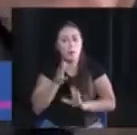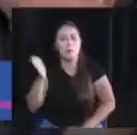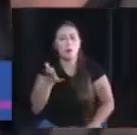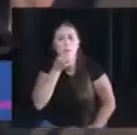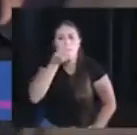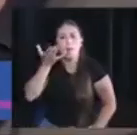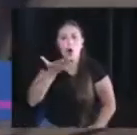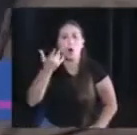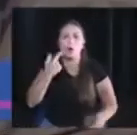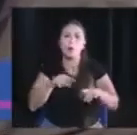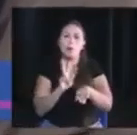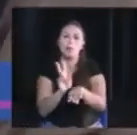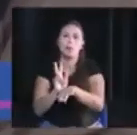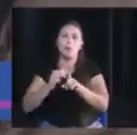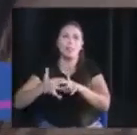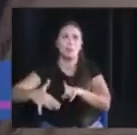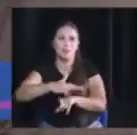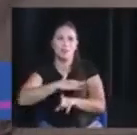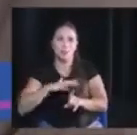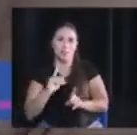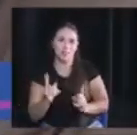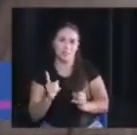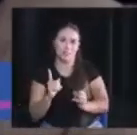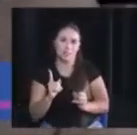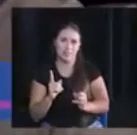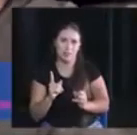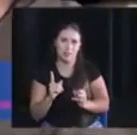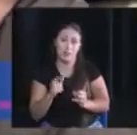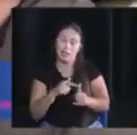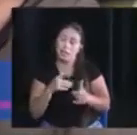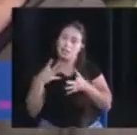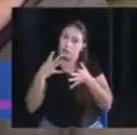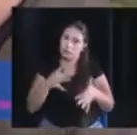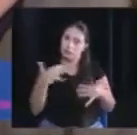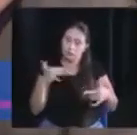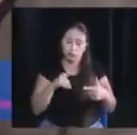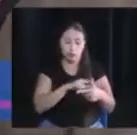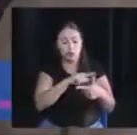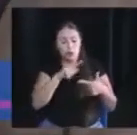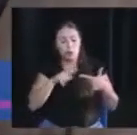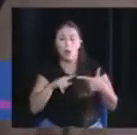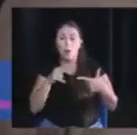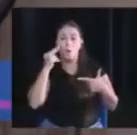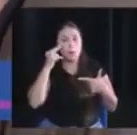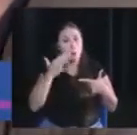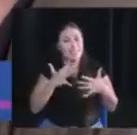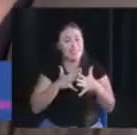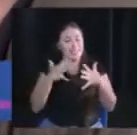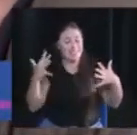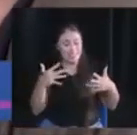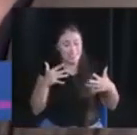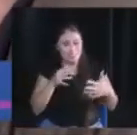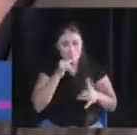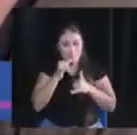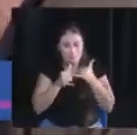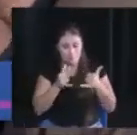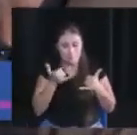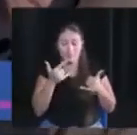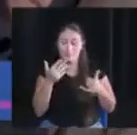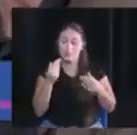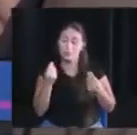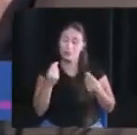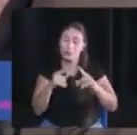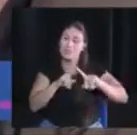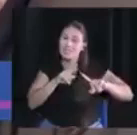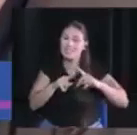mejor y proteger más el ambiente. Gran desafío. Segundo gran problema, Leandro, que tiene mucho